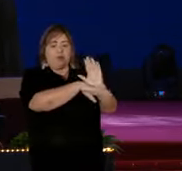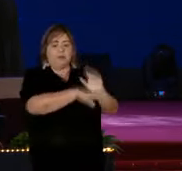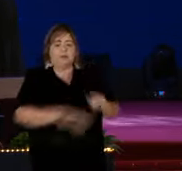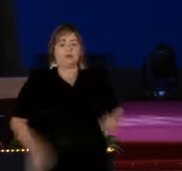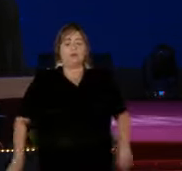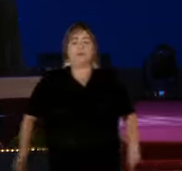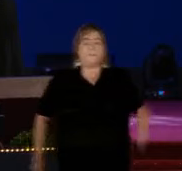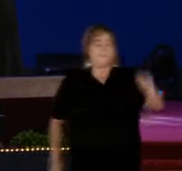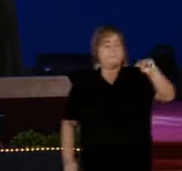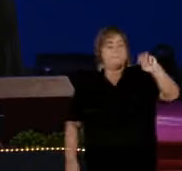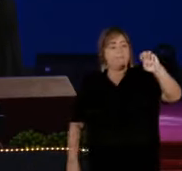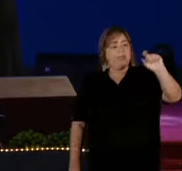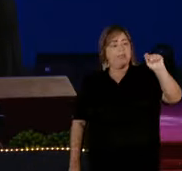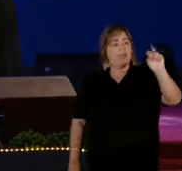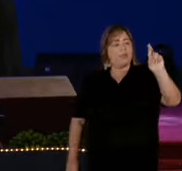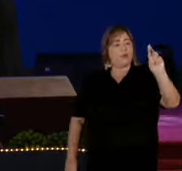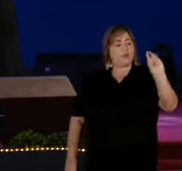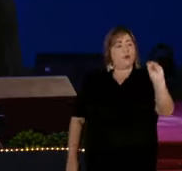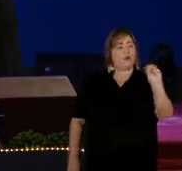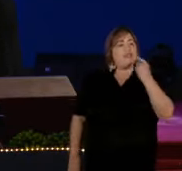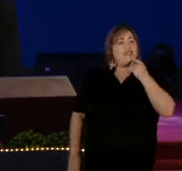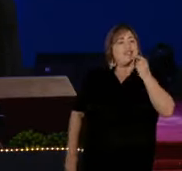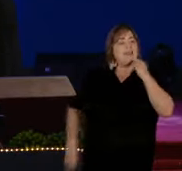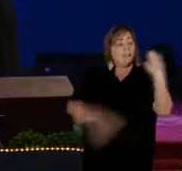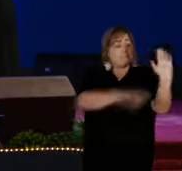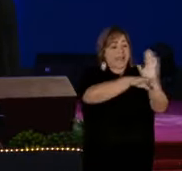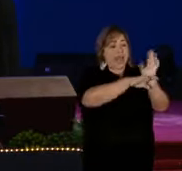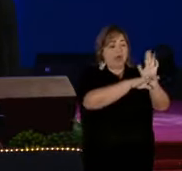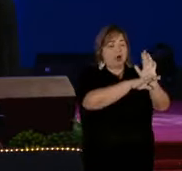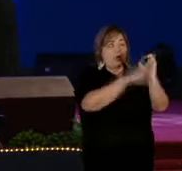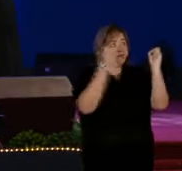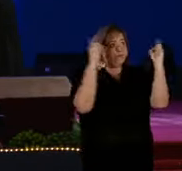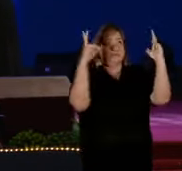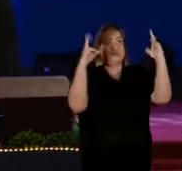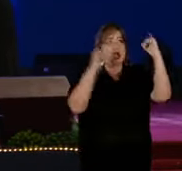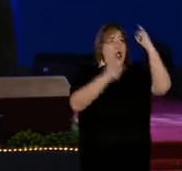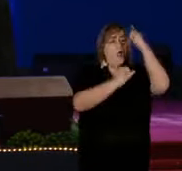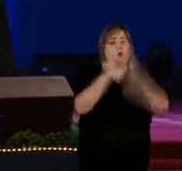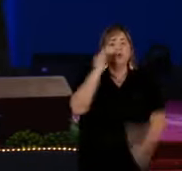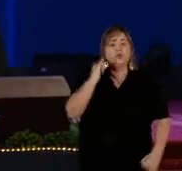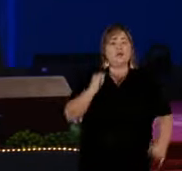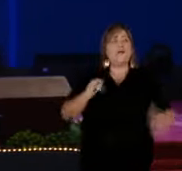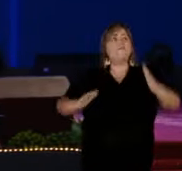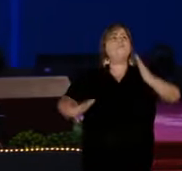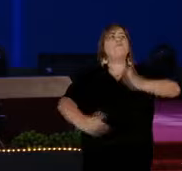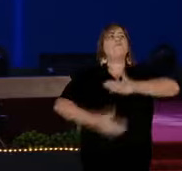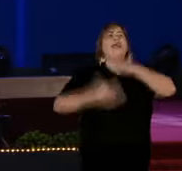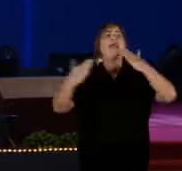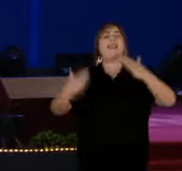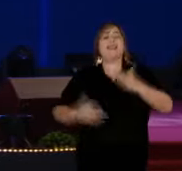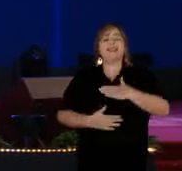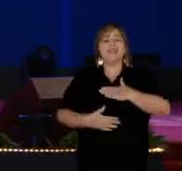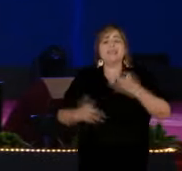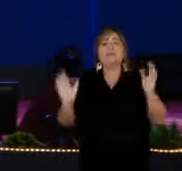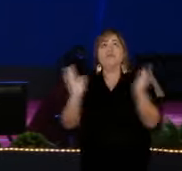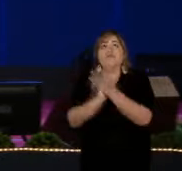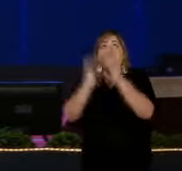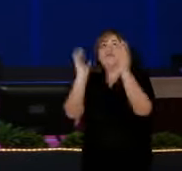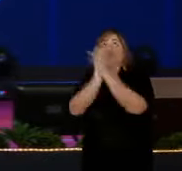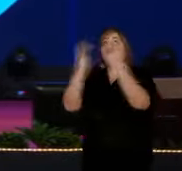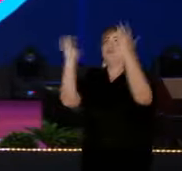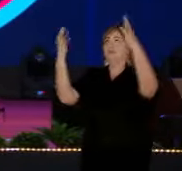Y dice, la película se acabó. Y el final es un final feliz. Denle un aplauso al